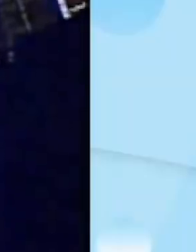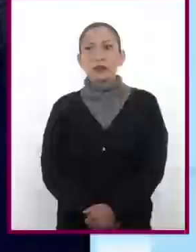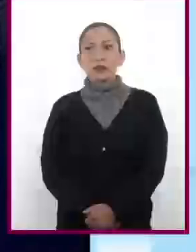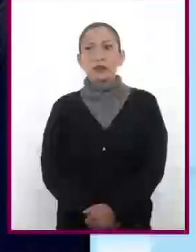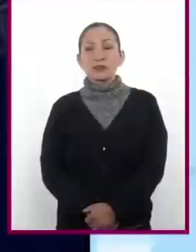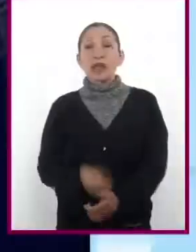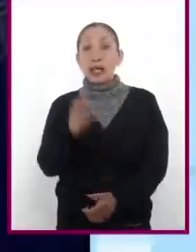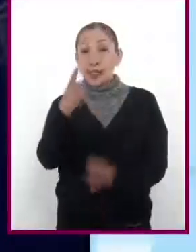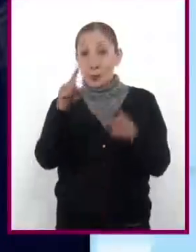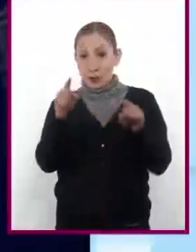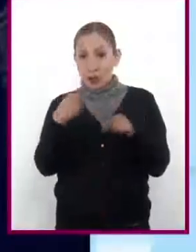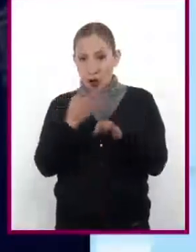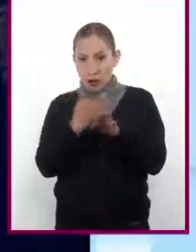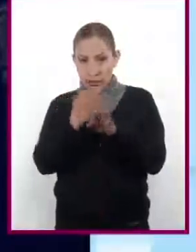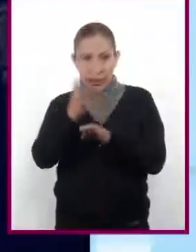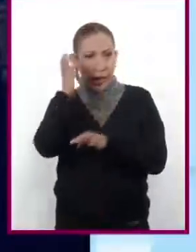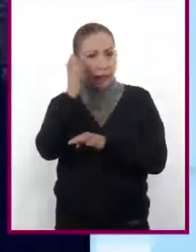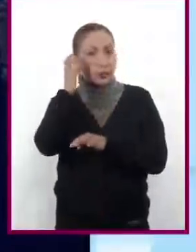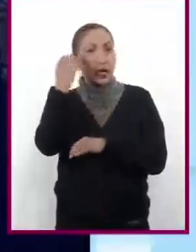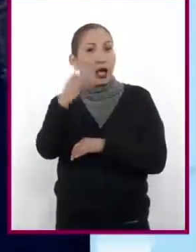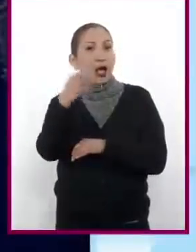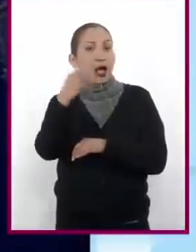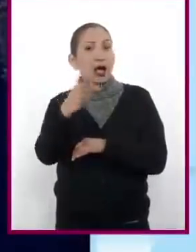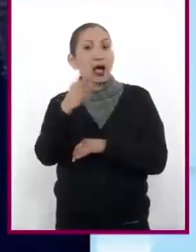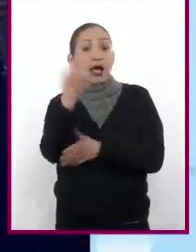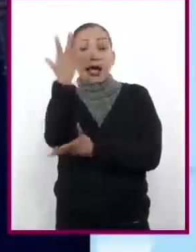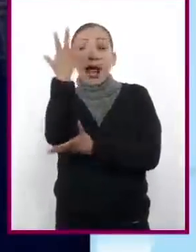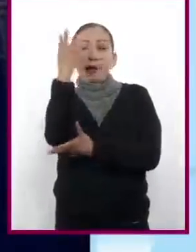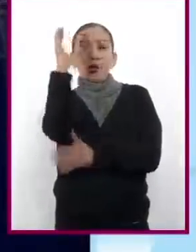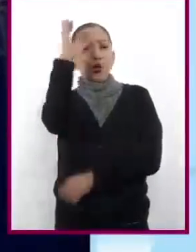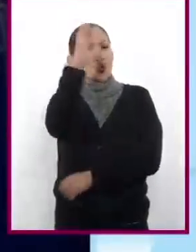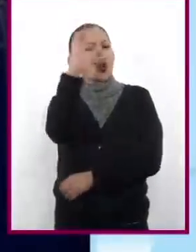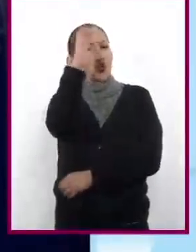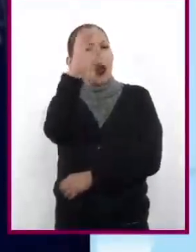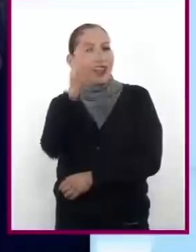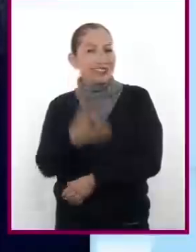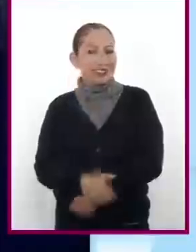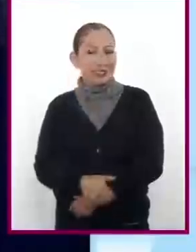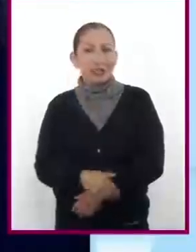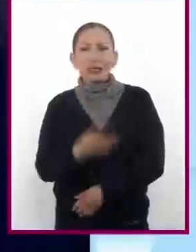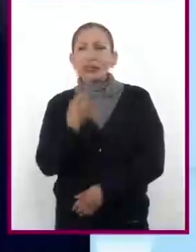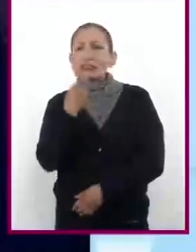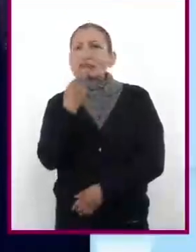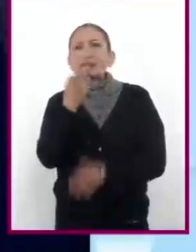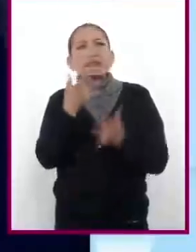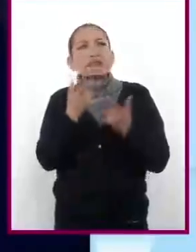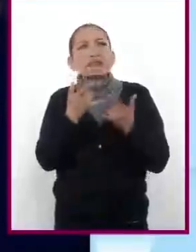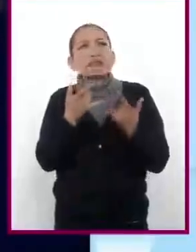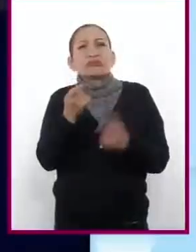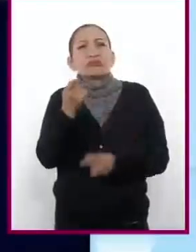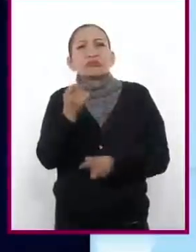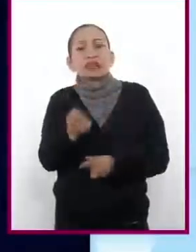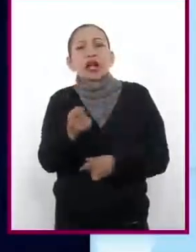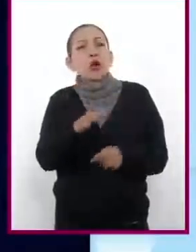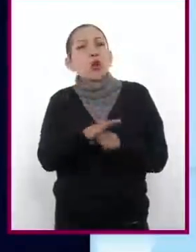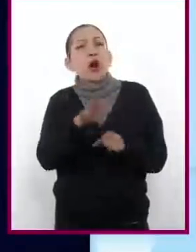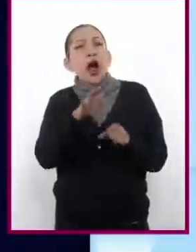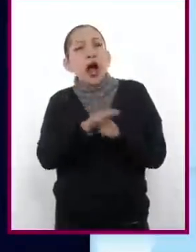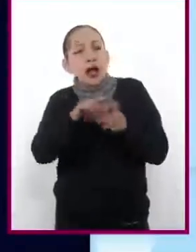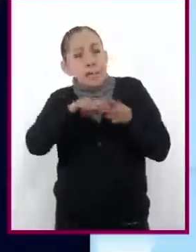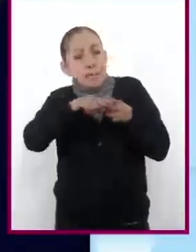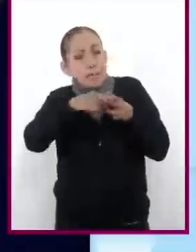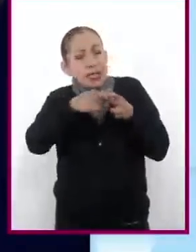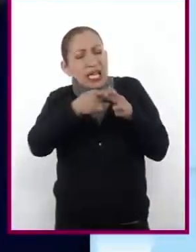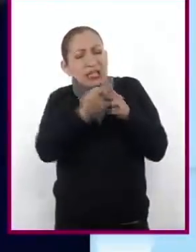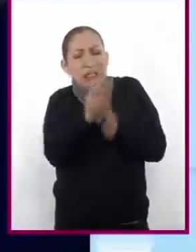Esta melodía que acaban de escuchar se llama El Árbol de la Cultura, que habla sobre cuáles son las raíces de